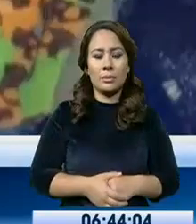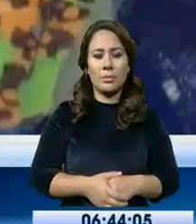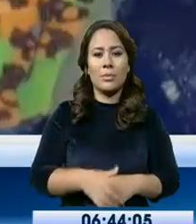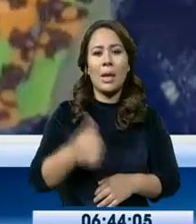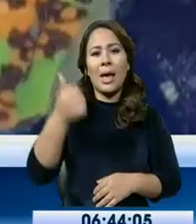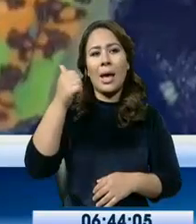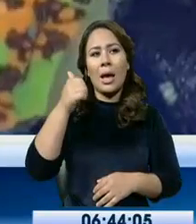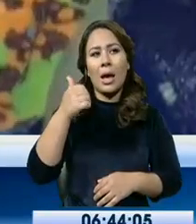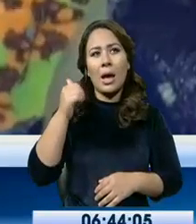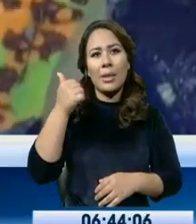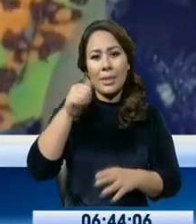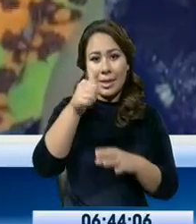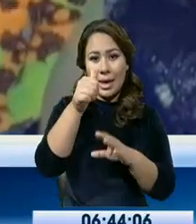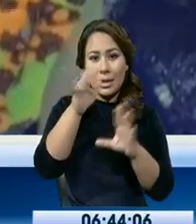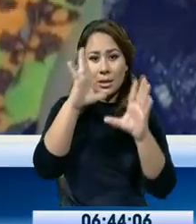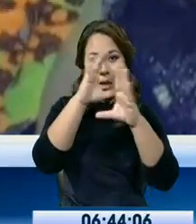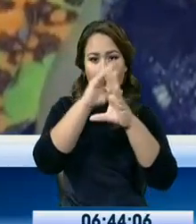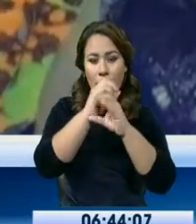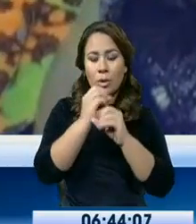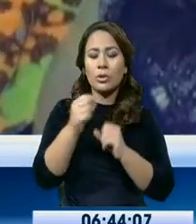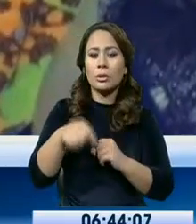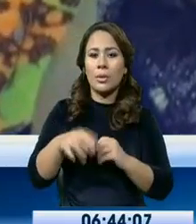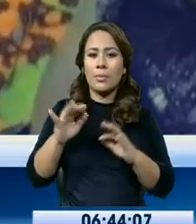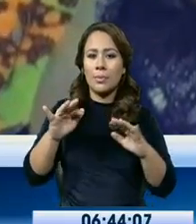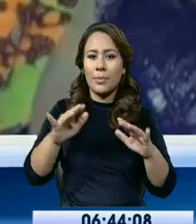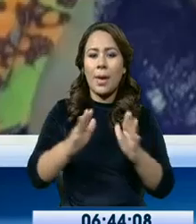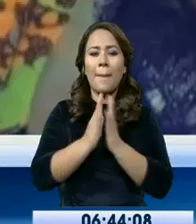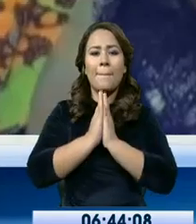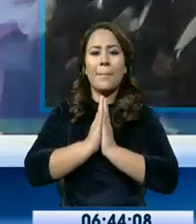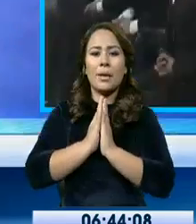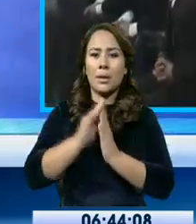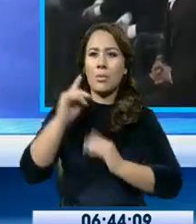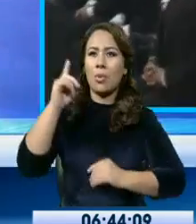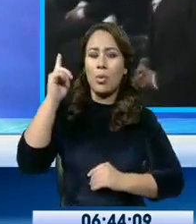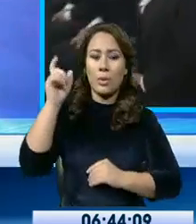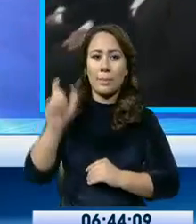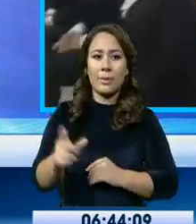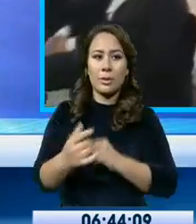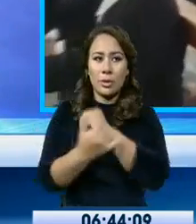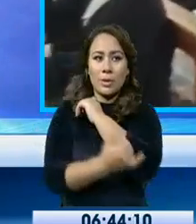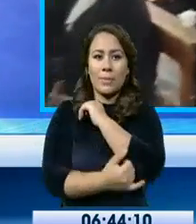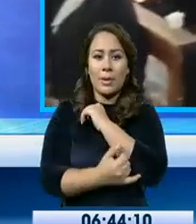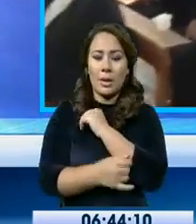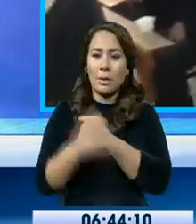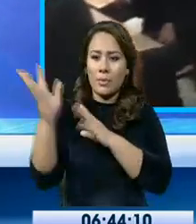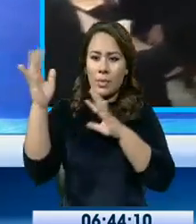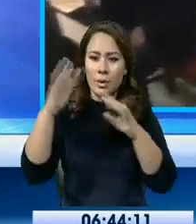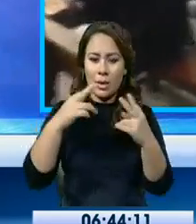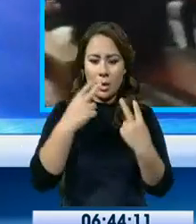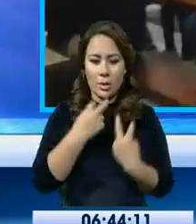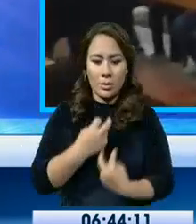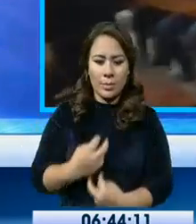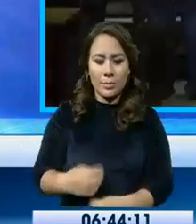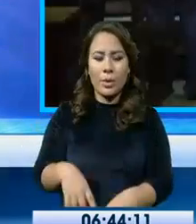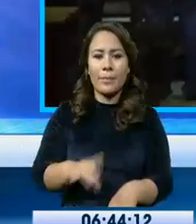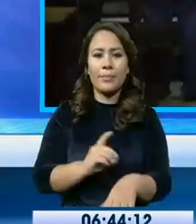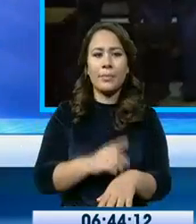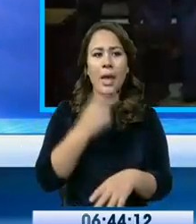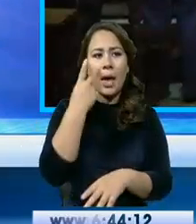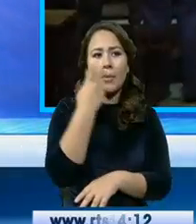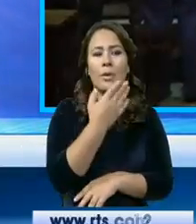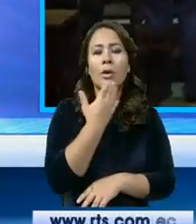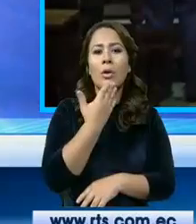noche y se pidió que llegara un antropólogo de la ciudad de Quito para examinar los restos, específicamente para ver las causas cómo